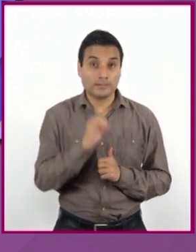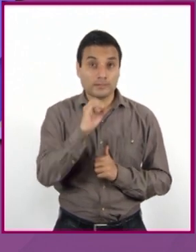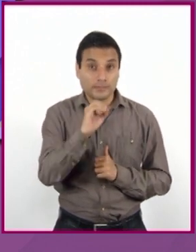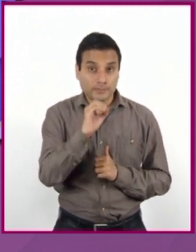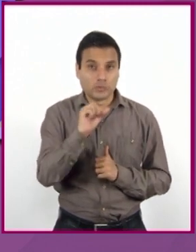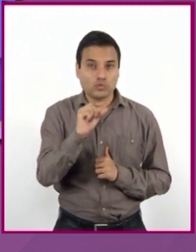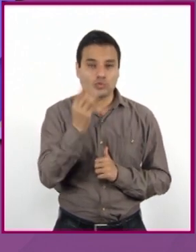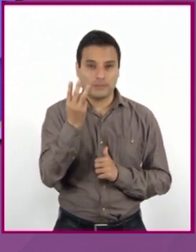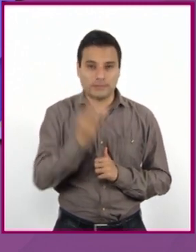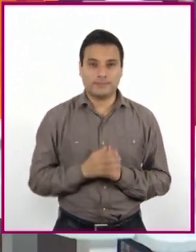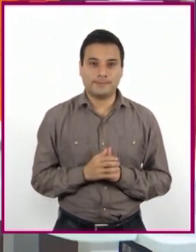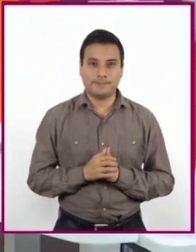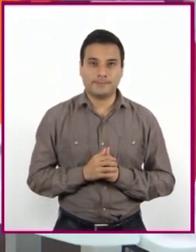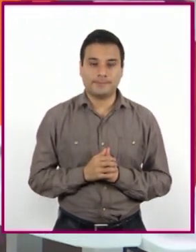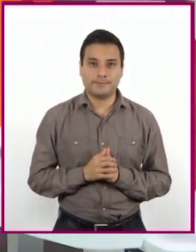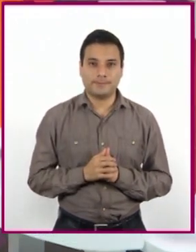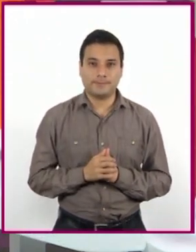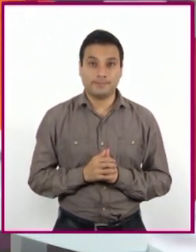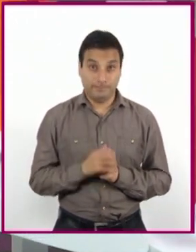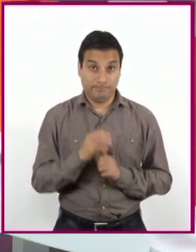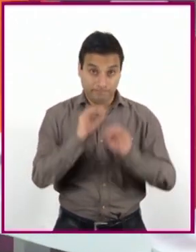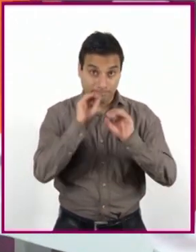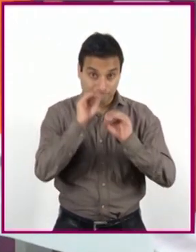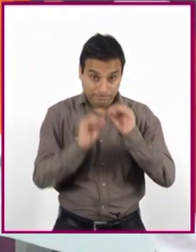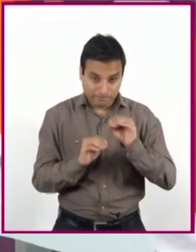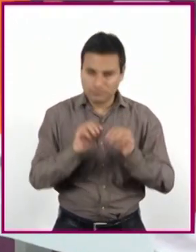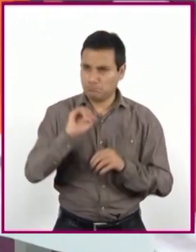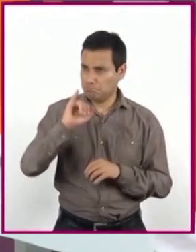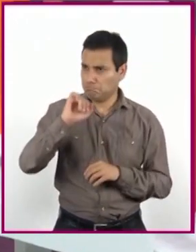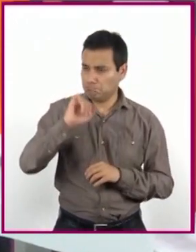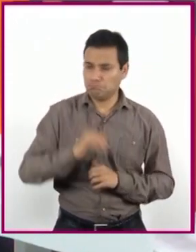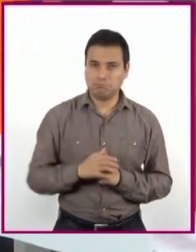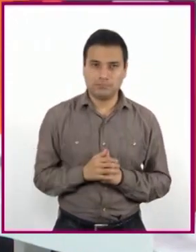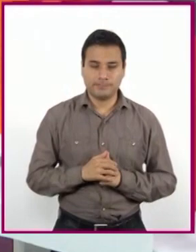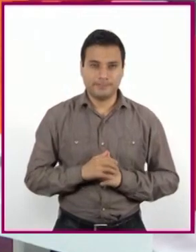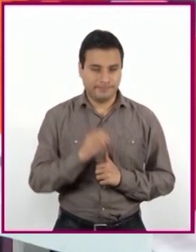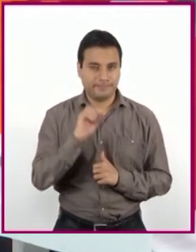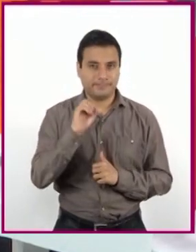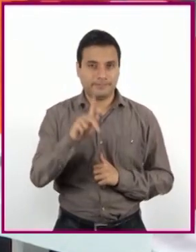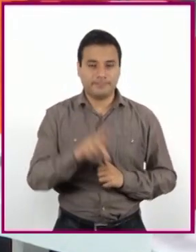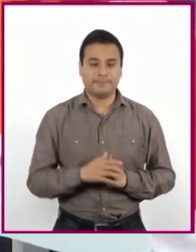aluminio. ¿Hacemos la fórmula, maestra? Me parece muy bien, maestra. Ok.